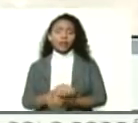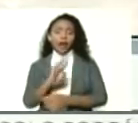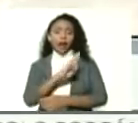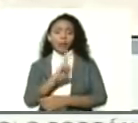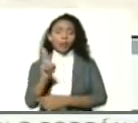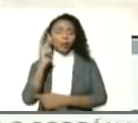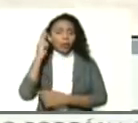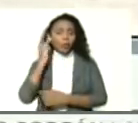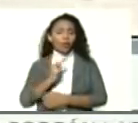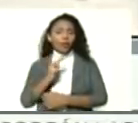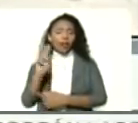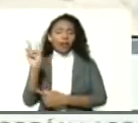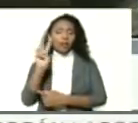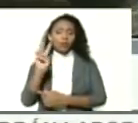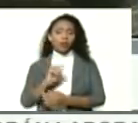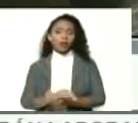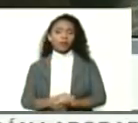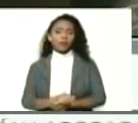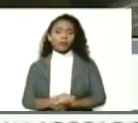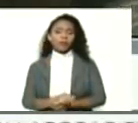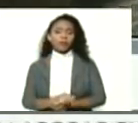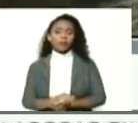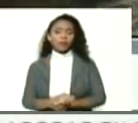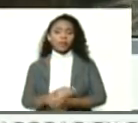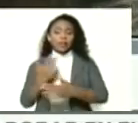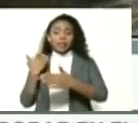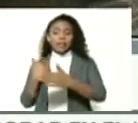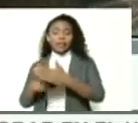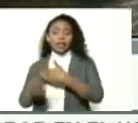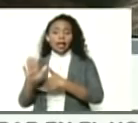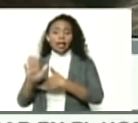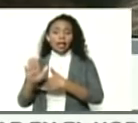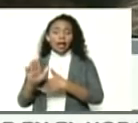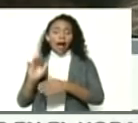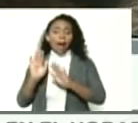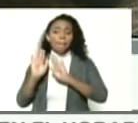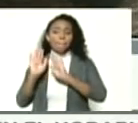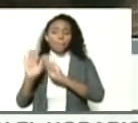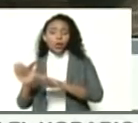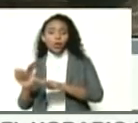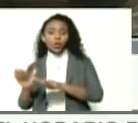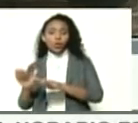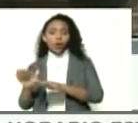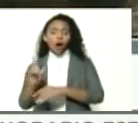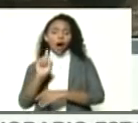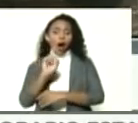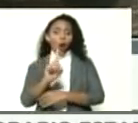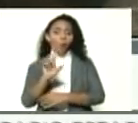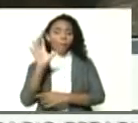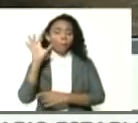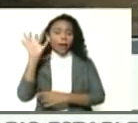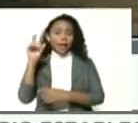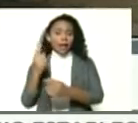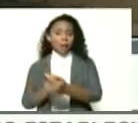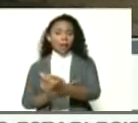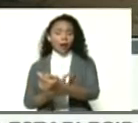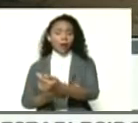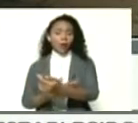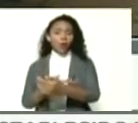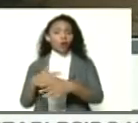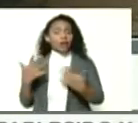República Bolivariana de Venezuela sale a apoyar a un país hermano